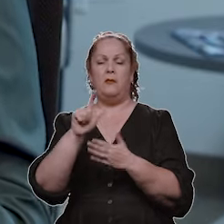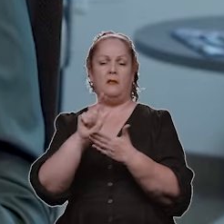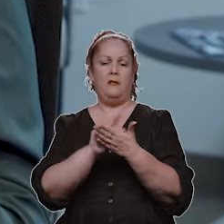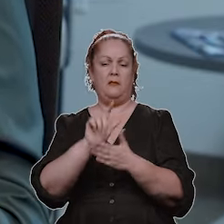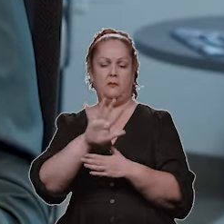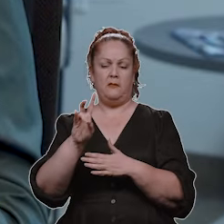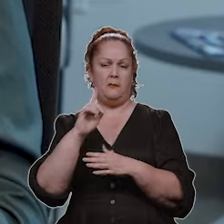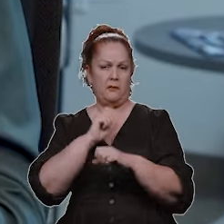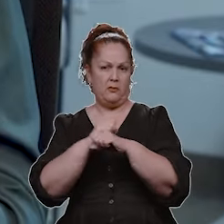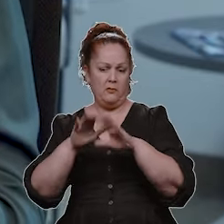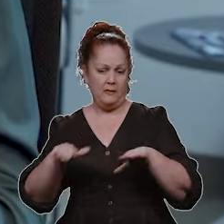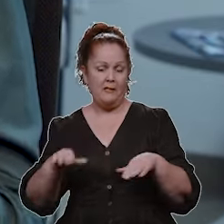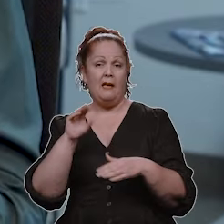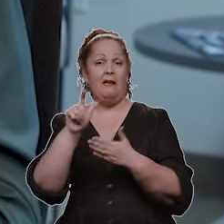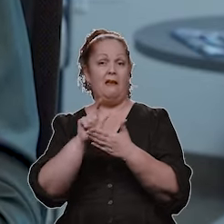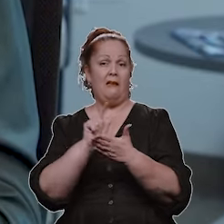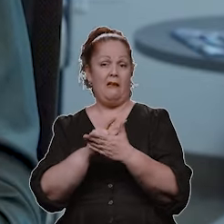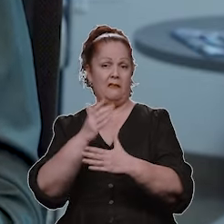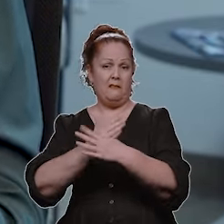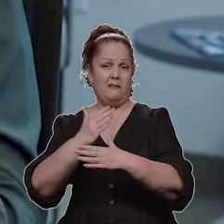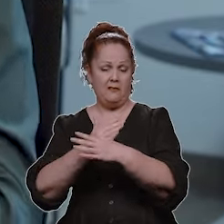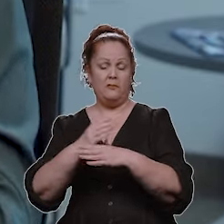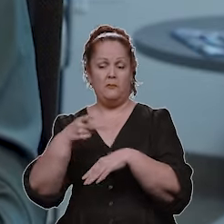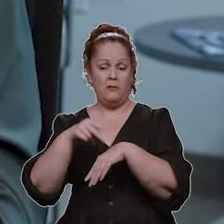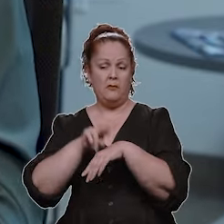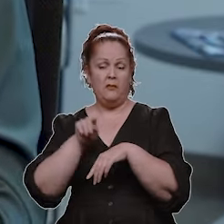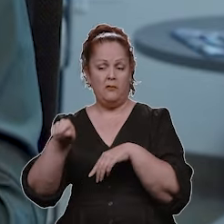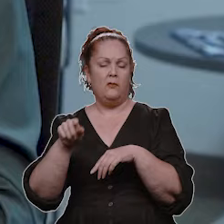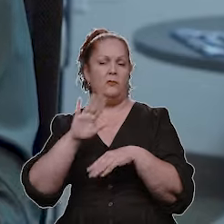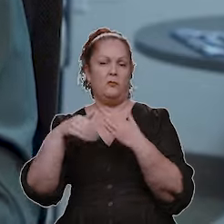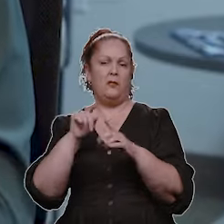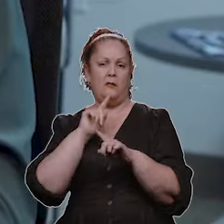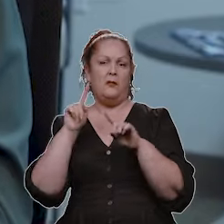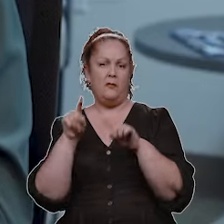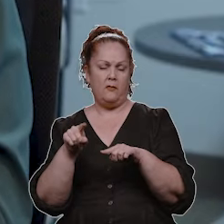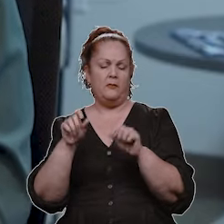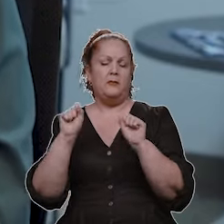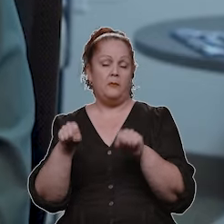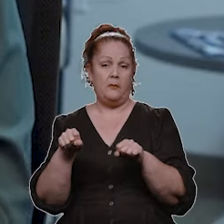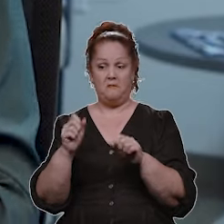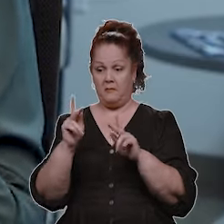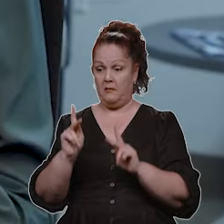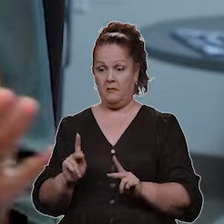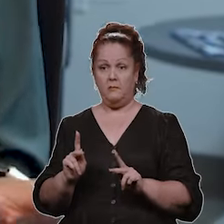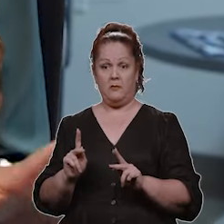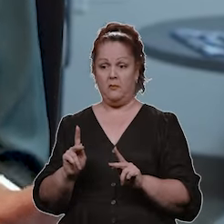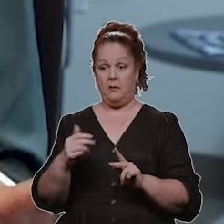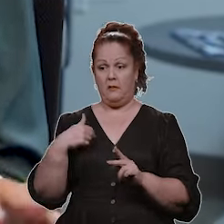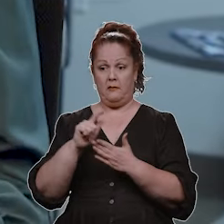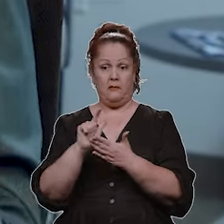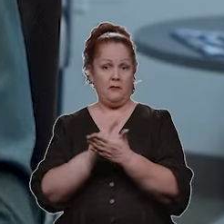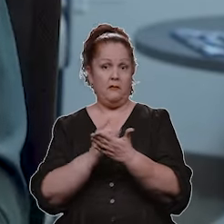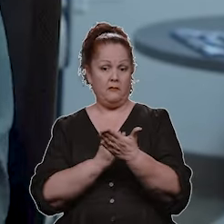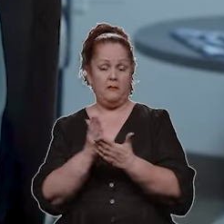57 en protección de menores y la ley contra el ascho en Puerto Rico son órdenes que todas dan pie a que un ciudadano conforme a